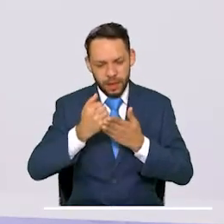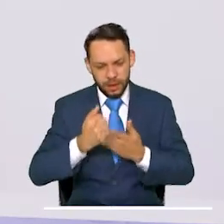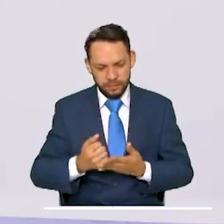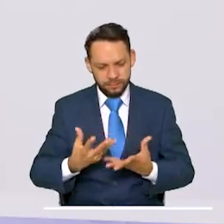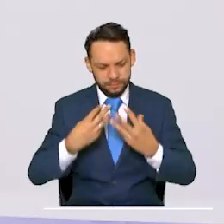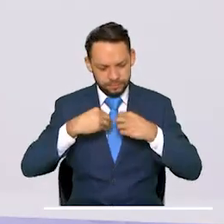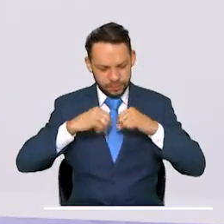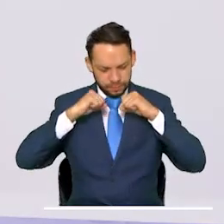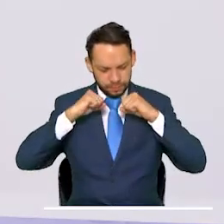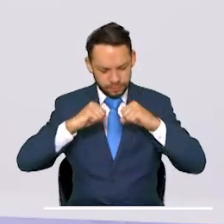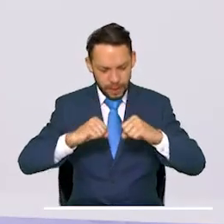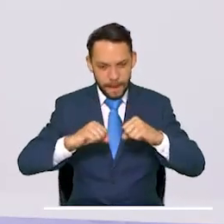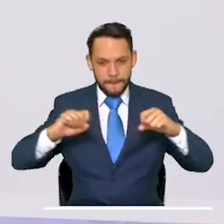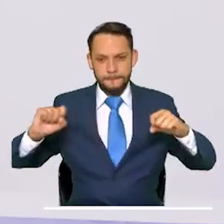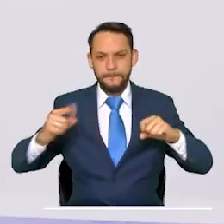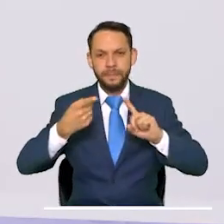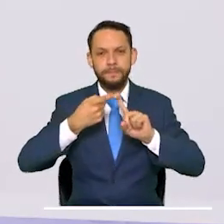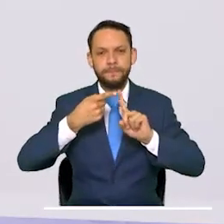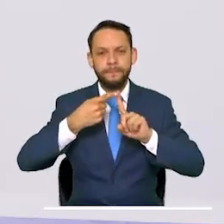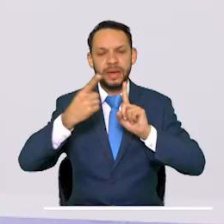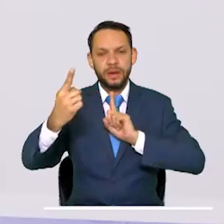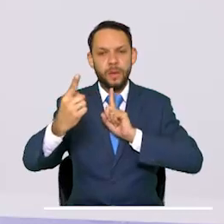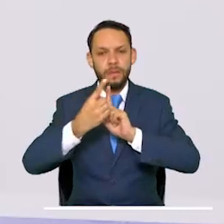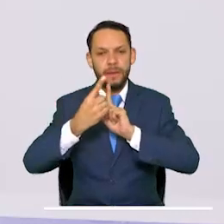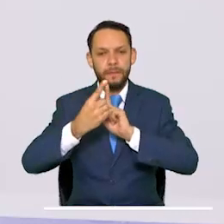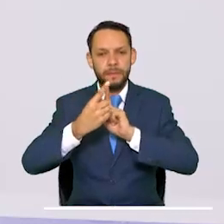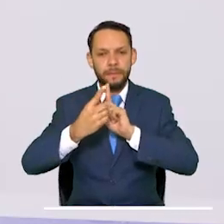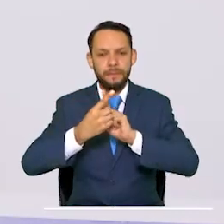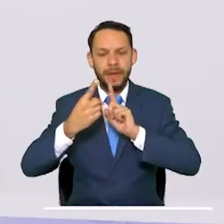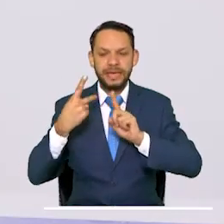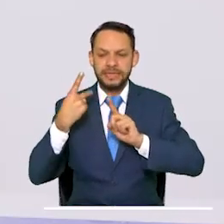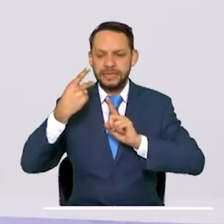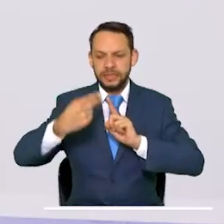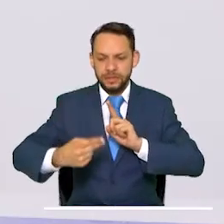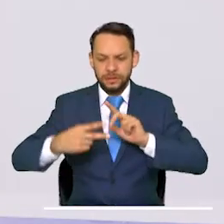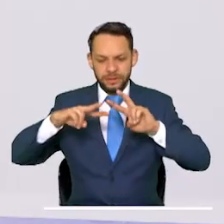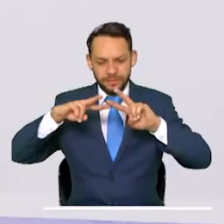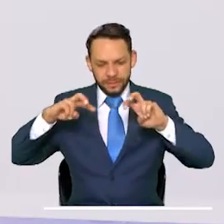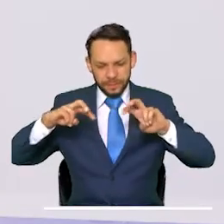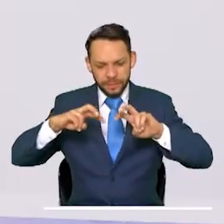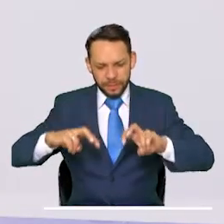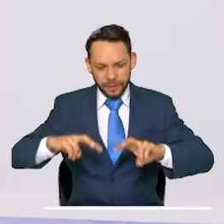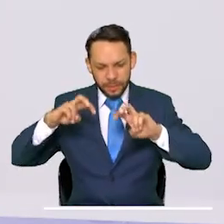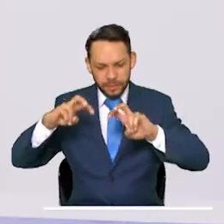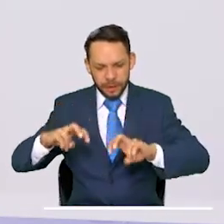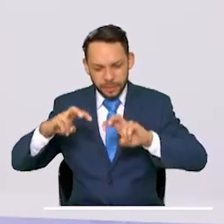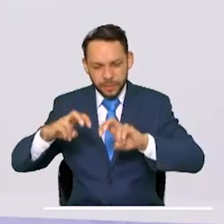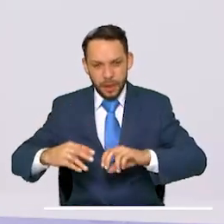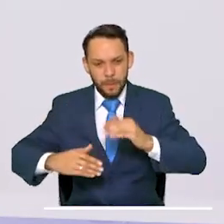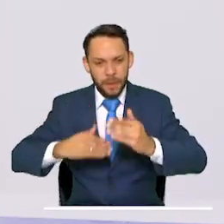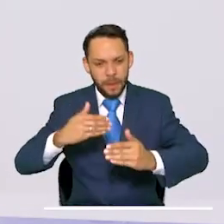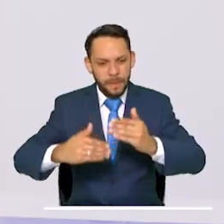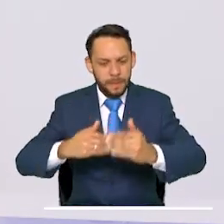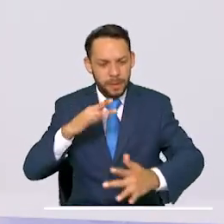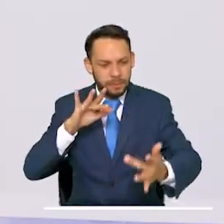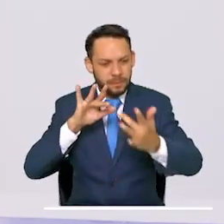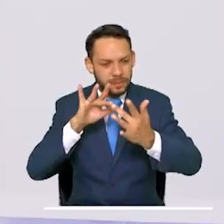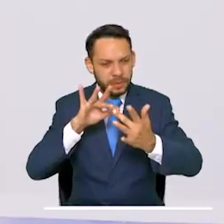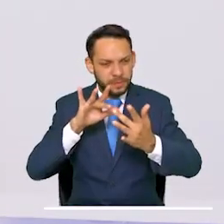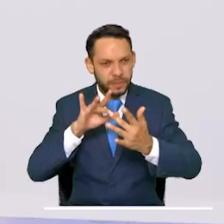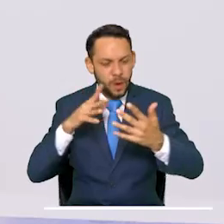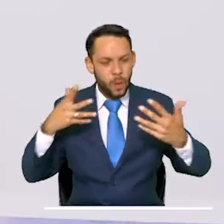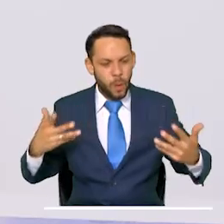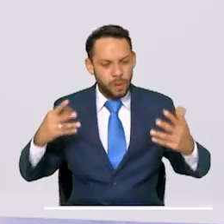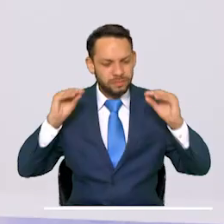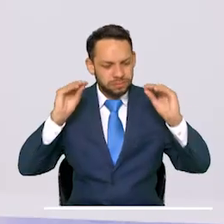cada ser humano en el primer encuentro. Mi historia clínica siempre está abierta. Yo la voy terminando a medida de cada encuentro. Entonces, ese es un